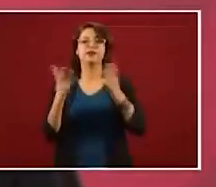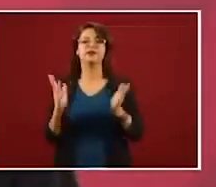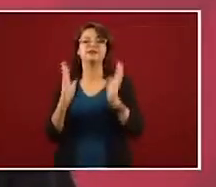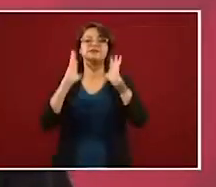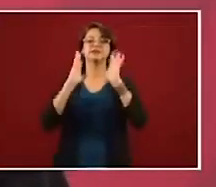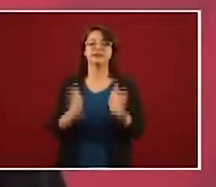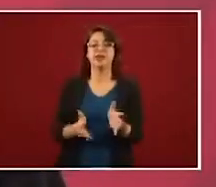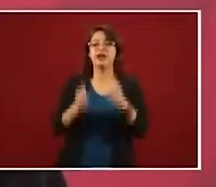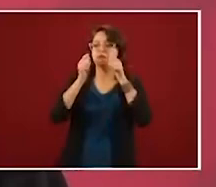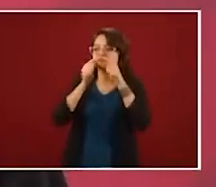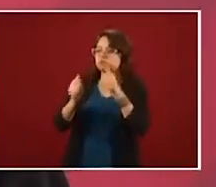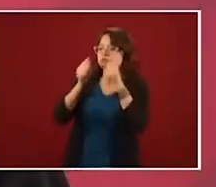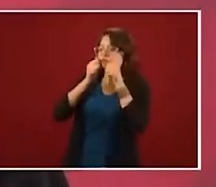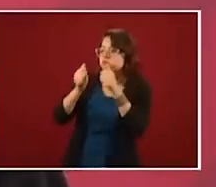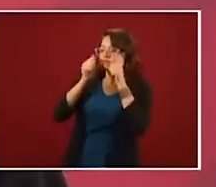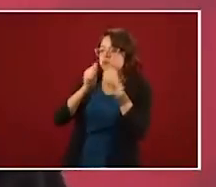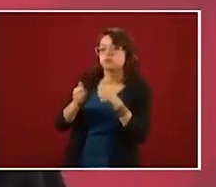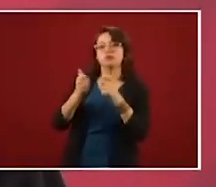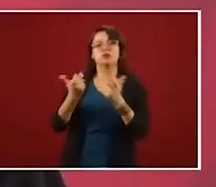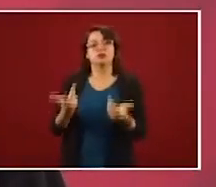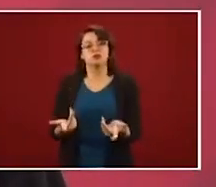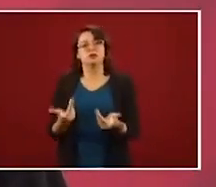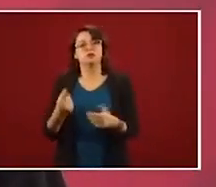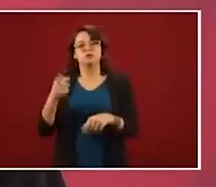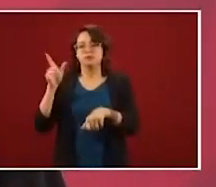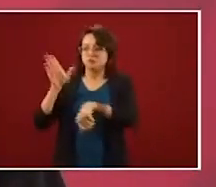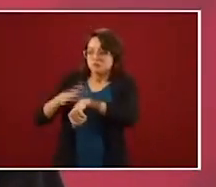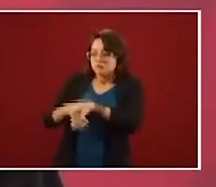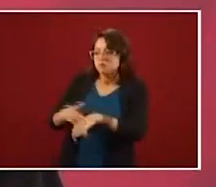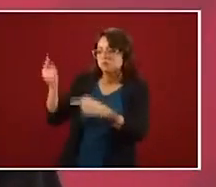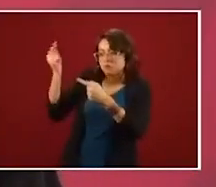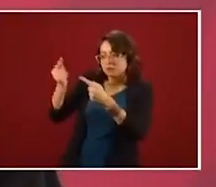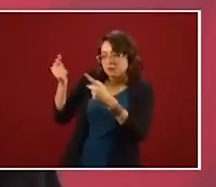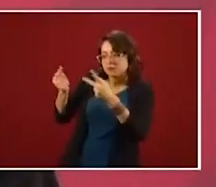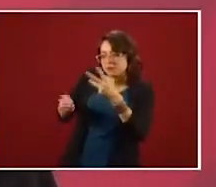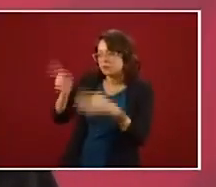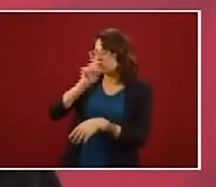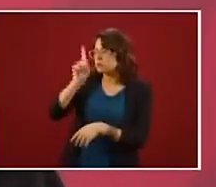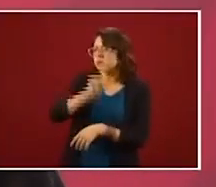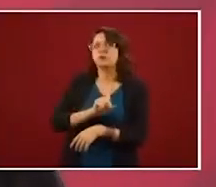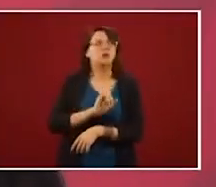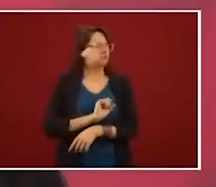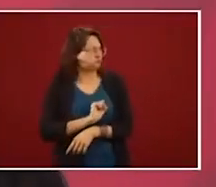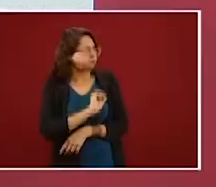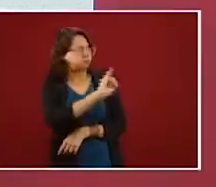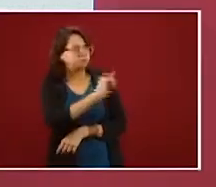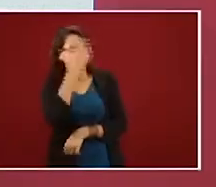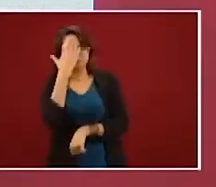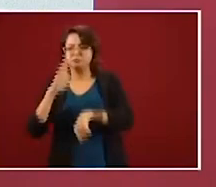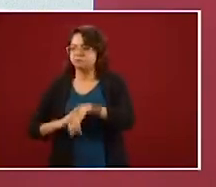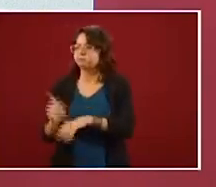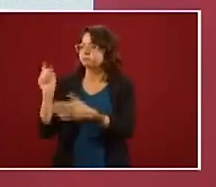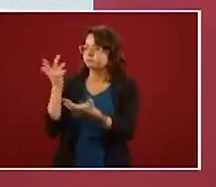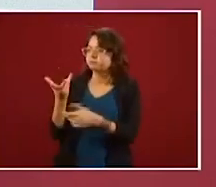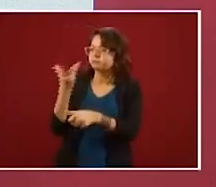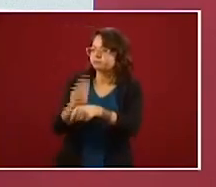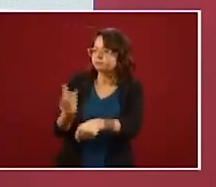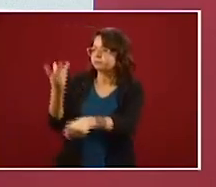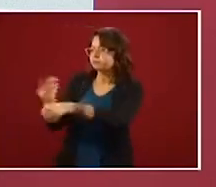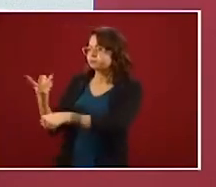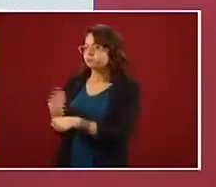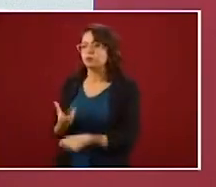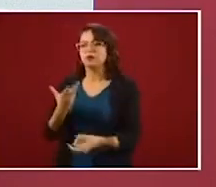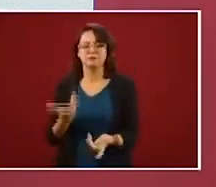ya habían estado siendo tomadas en cuenta desde hace mucho, precisamente por lo que señala el presidente. Tenemos una visión diferente de cómo